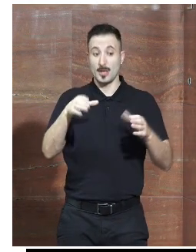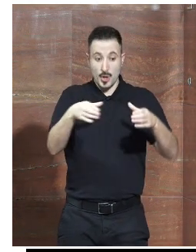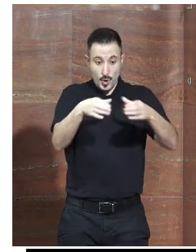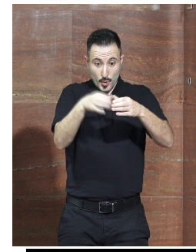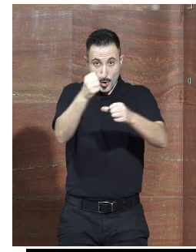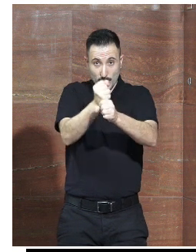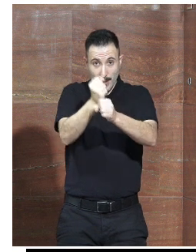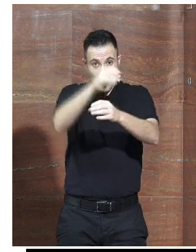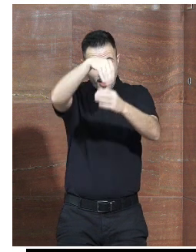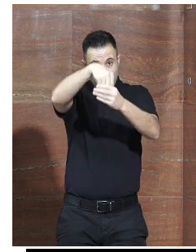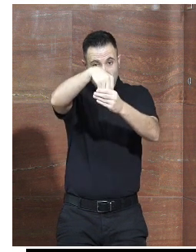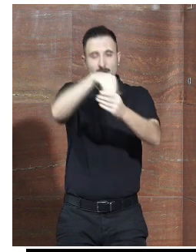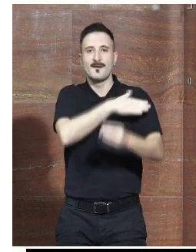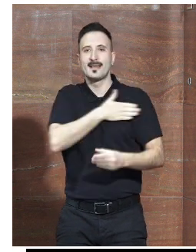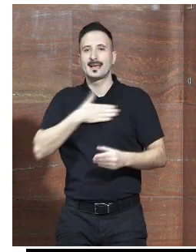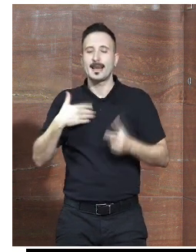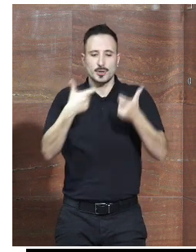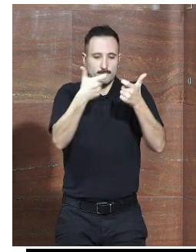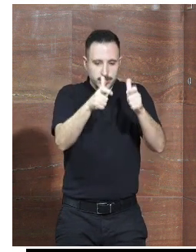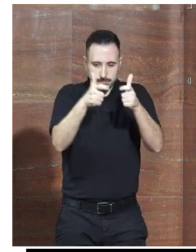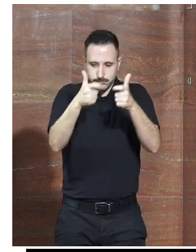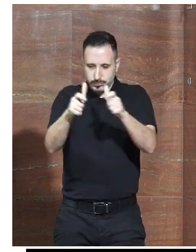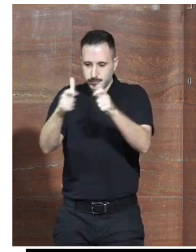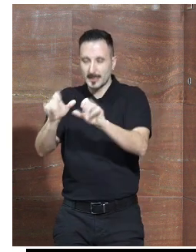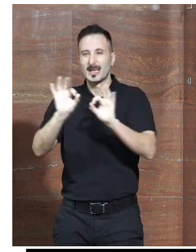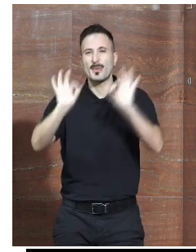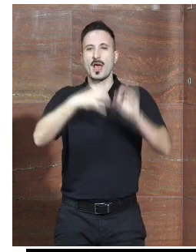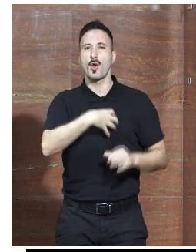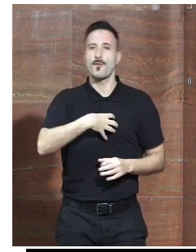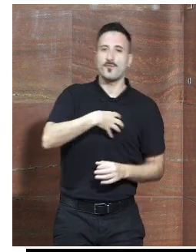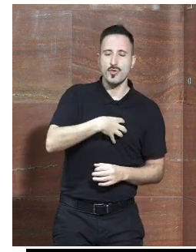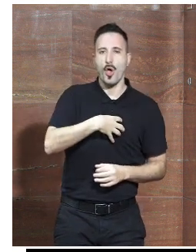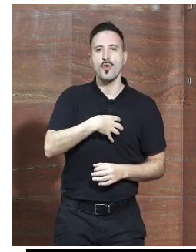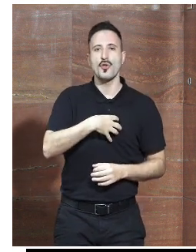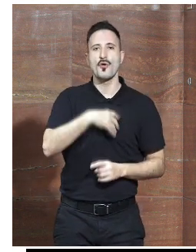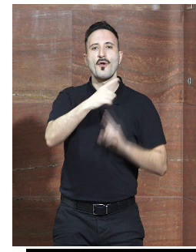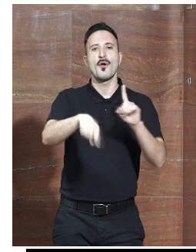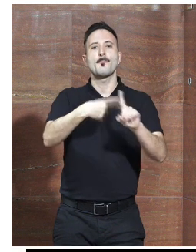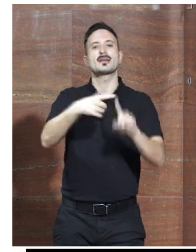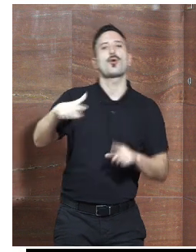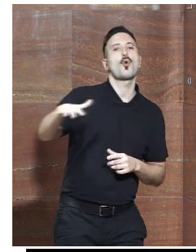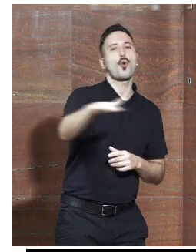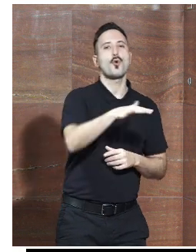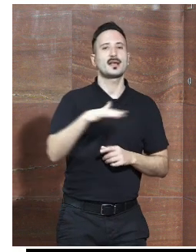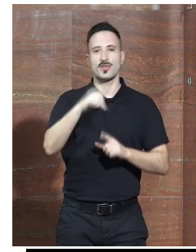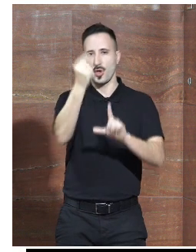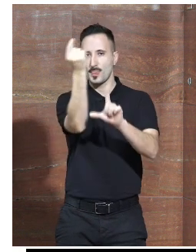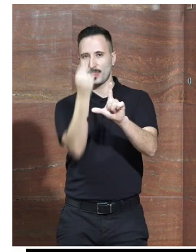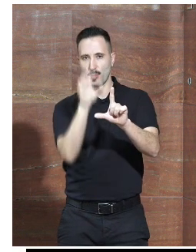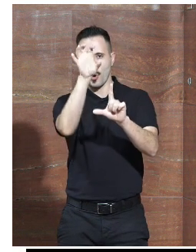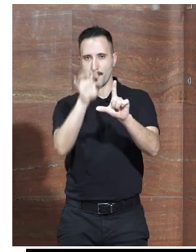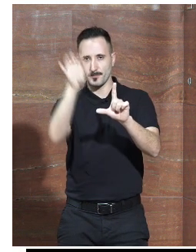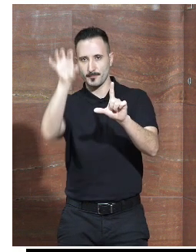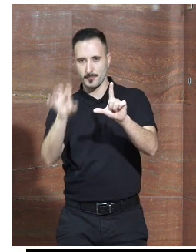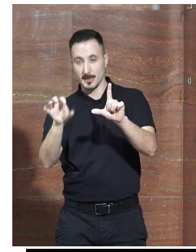trabajo lo que queremos es clasificar, ¿no? Tanto por función como por ubicación estos pictogramas. Y claro, nos